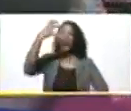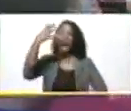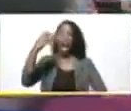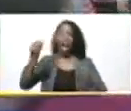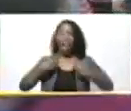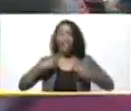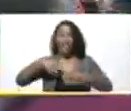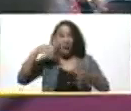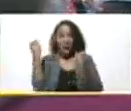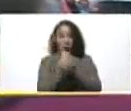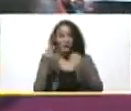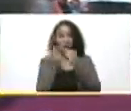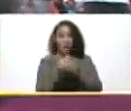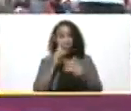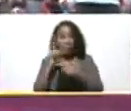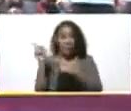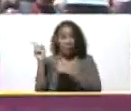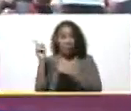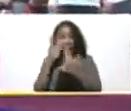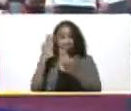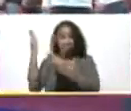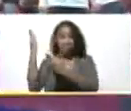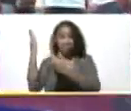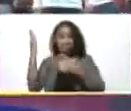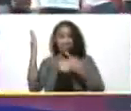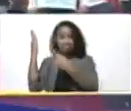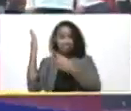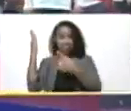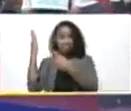digan los jodedores? Ahí está el Conde del Guácharo, mira.